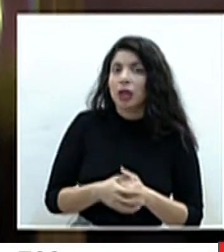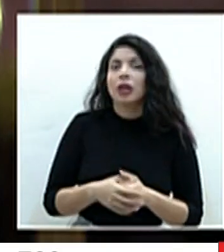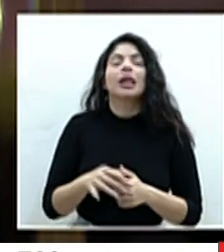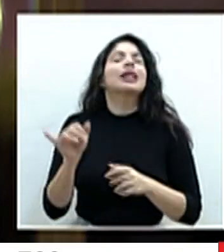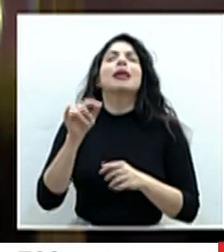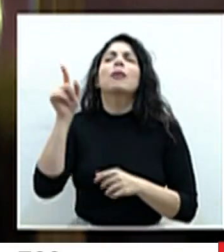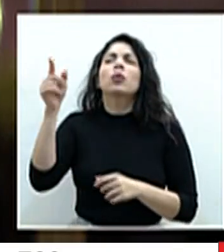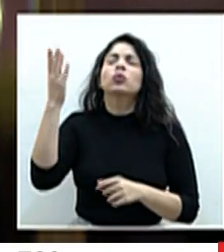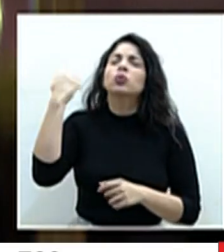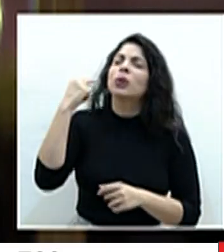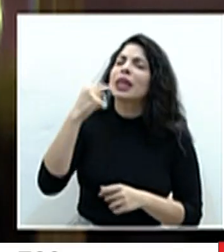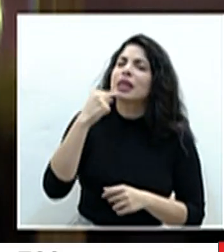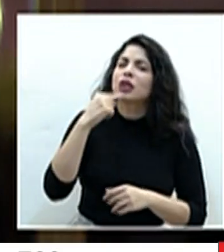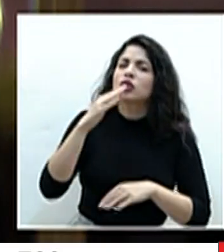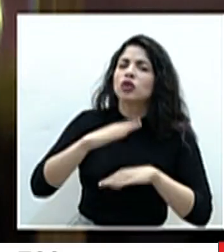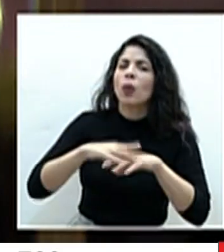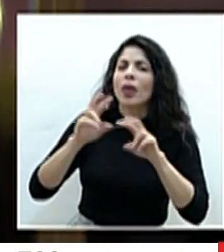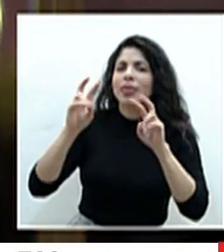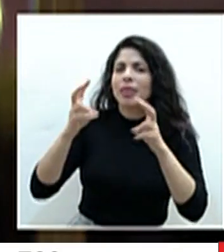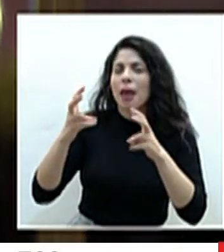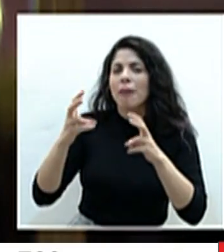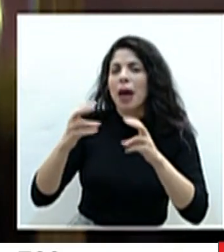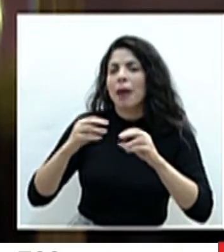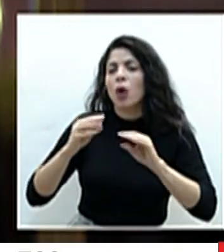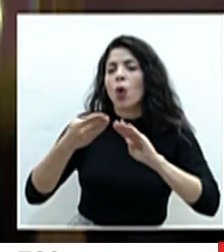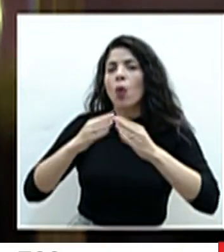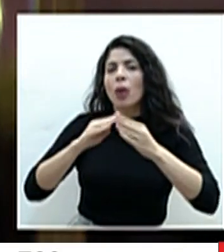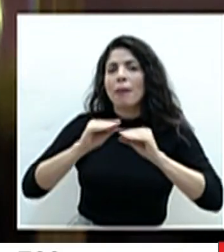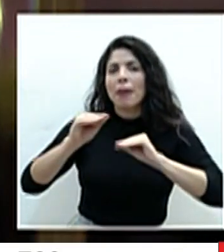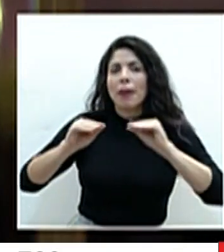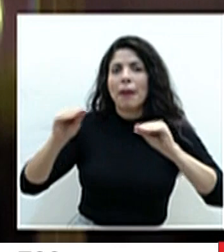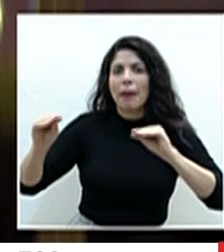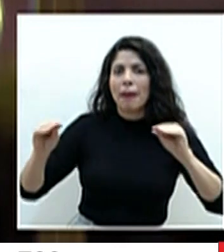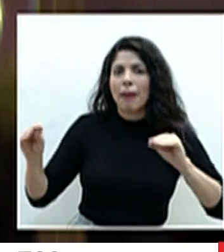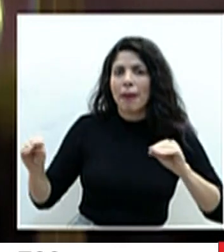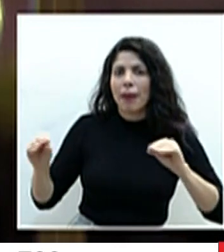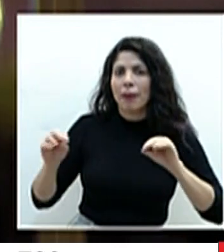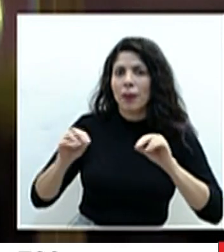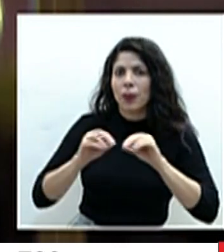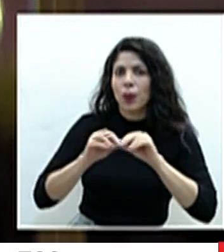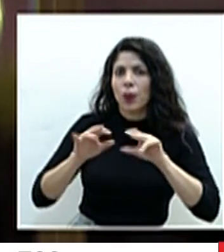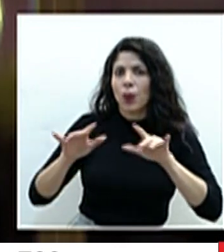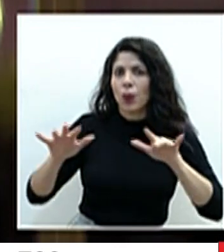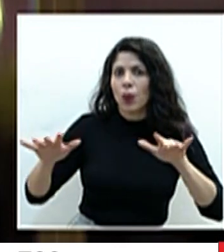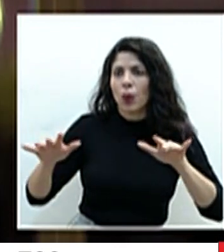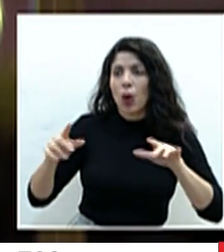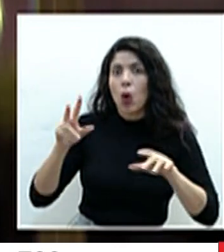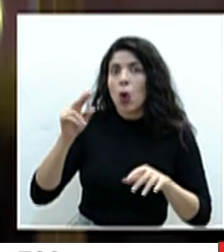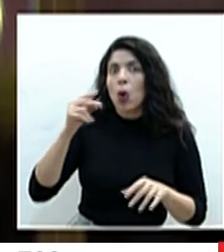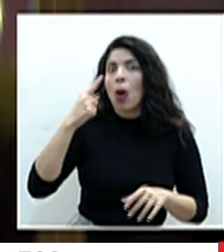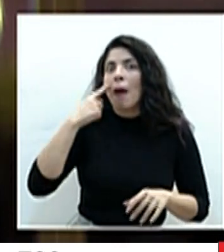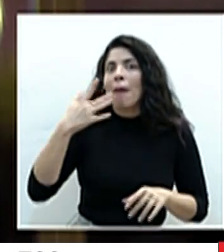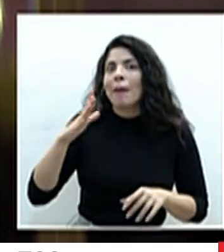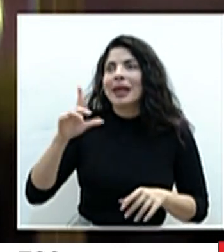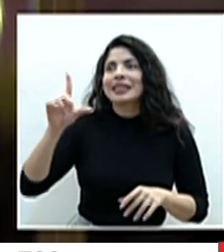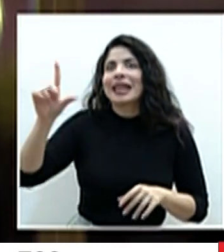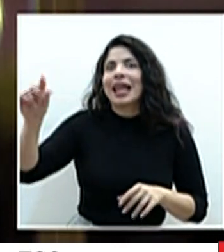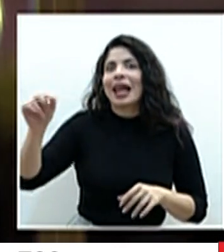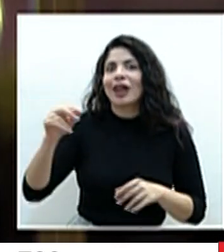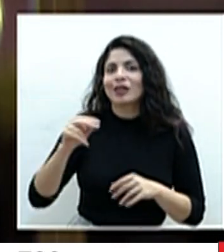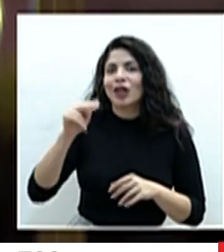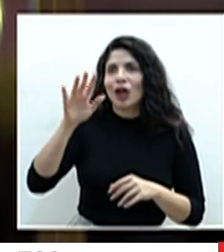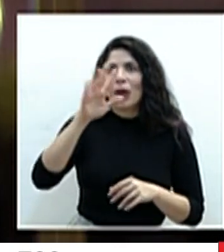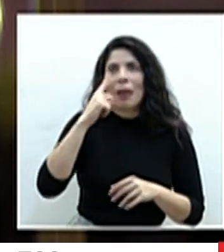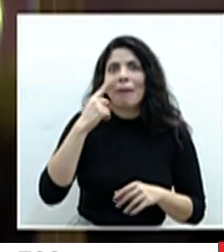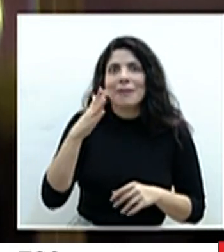Usted también había mencionado sobre el tema de la transmisión comunitaria, que ya pues no parece tan lejos, al menos en la zona norte.